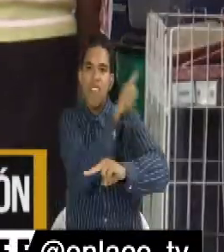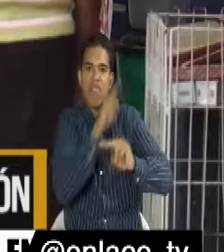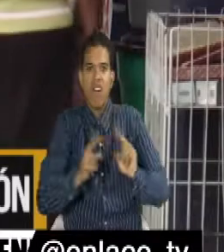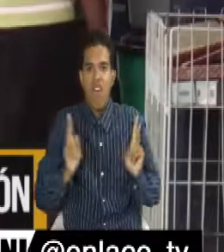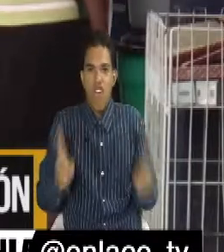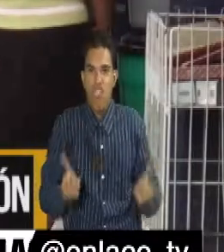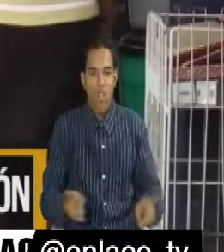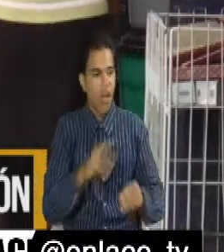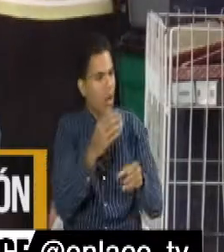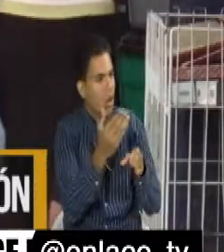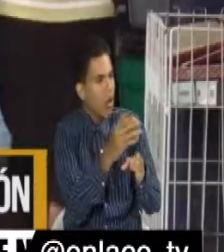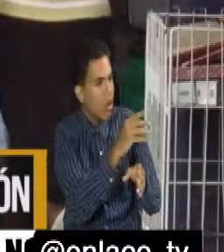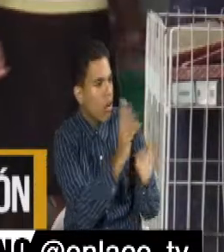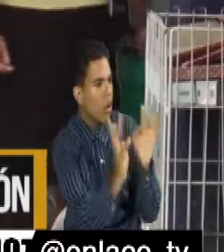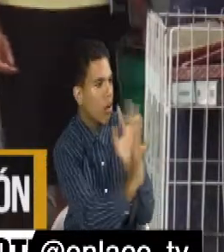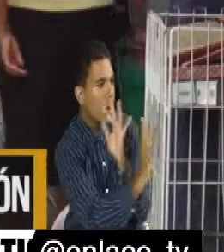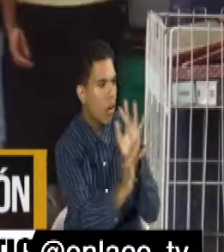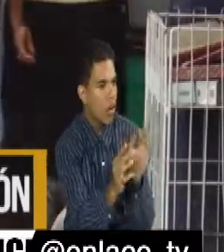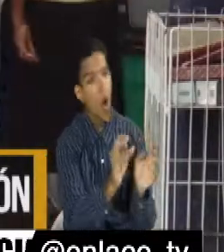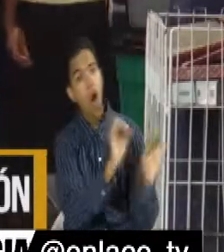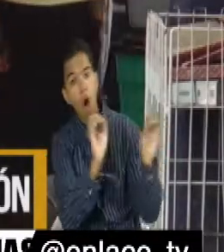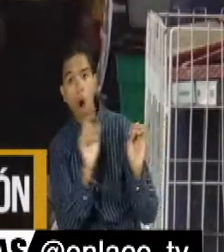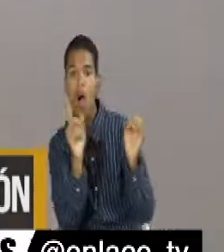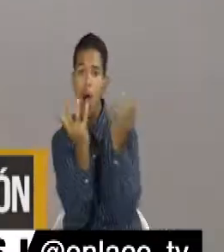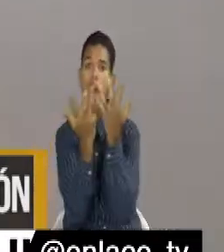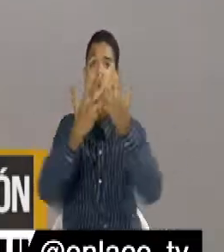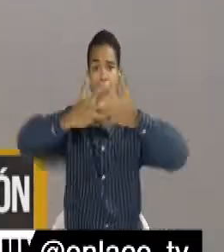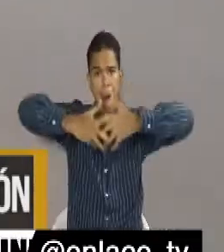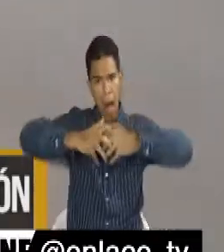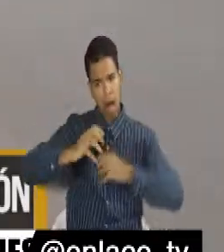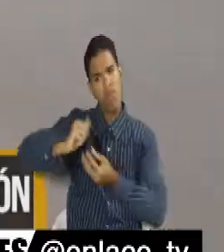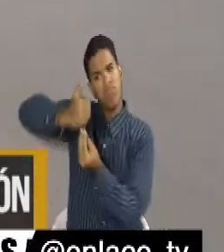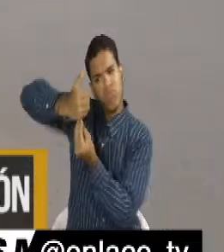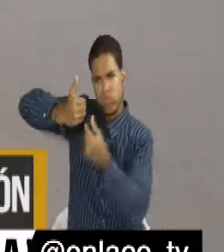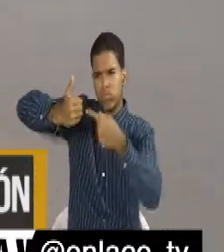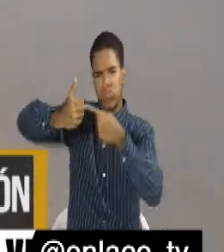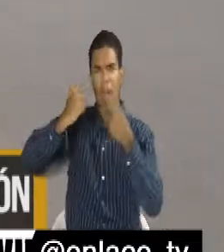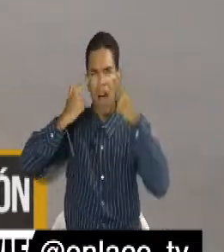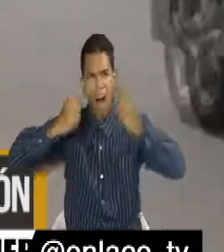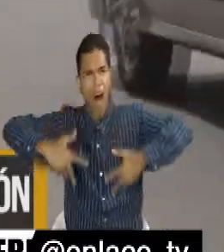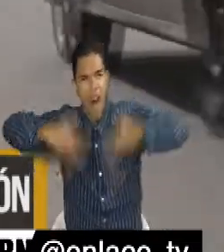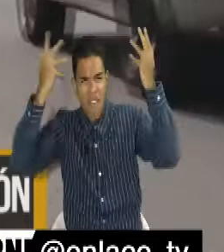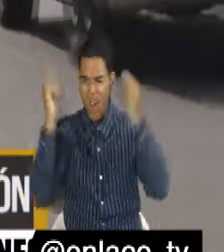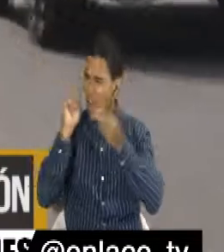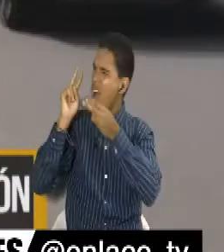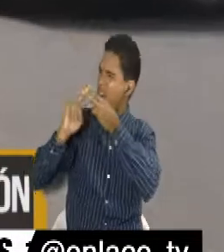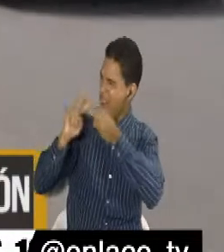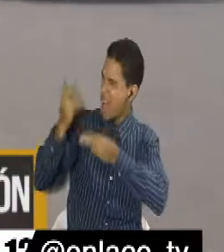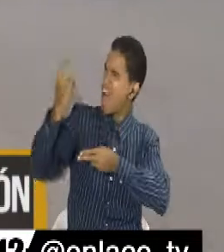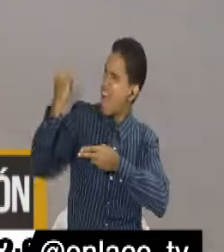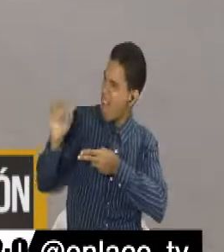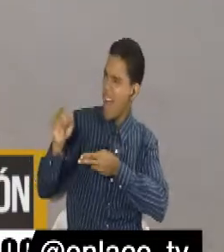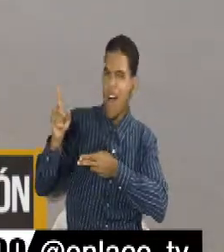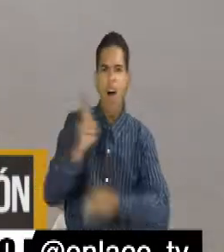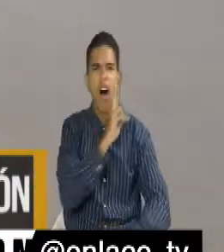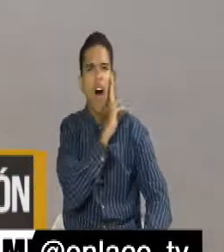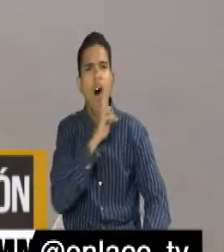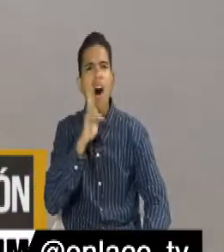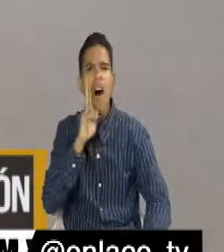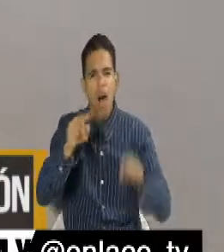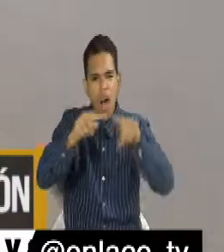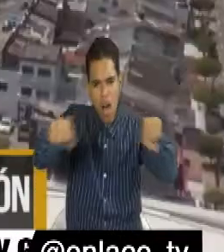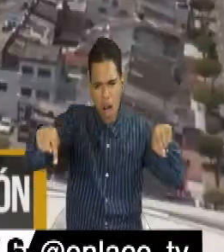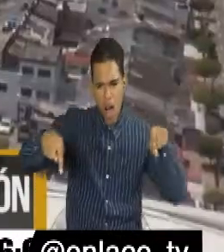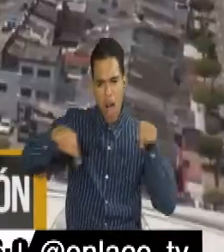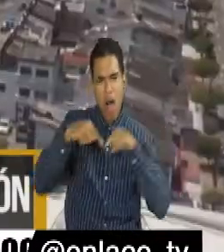también empresarios grandísimos que ya conocemos y que quisiéramos saber y cómo empezó ese restaurante que todo el mundo conoce y que